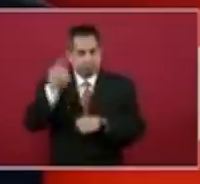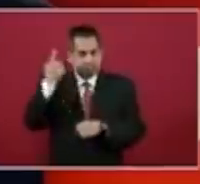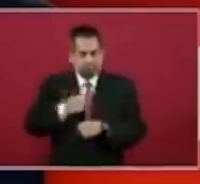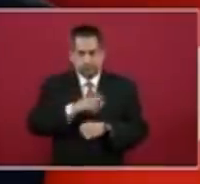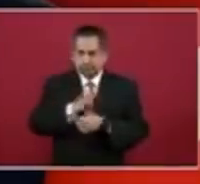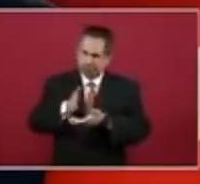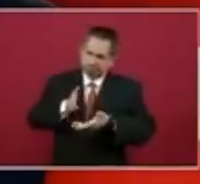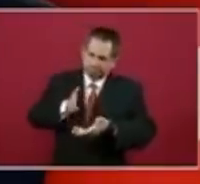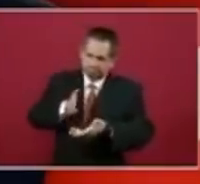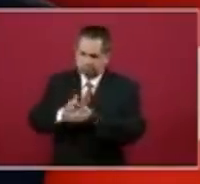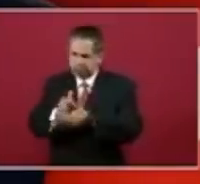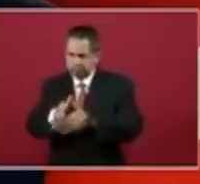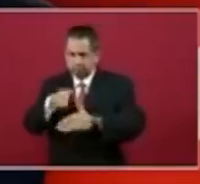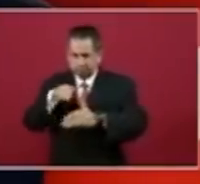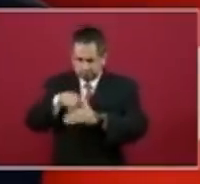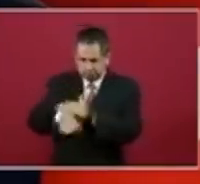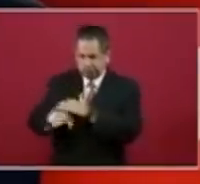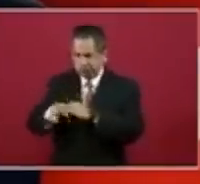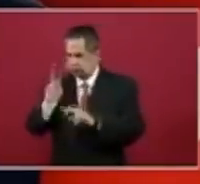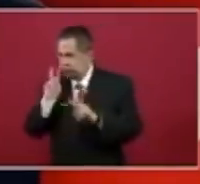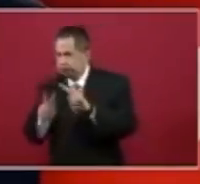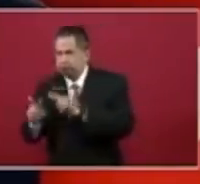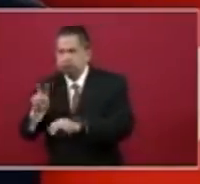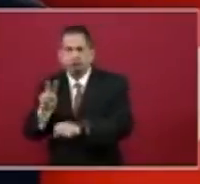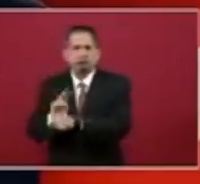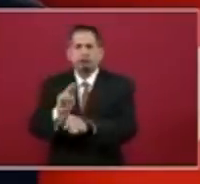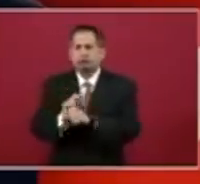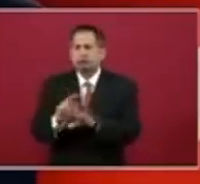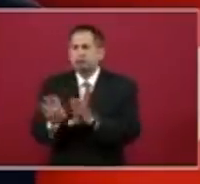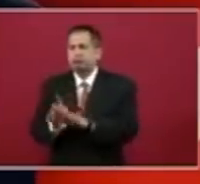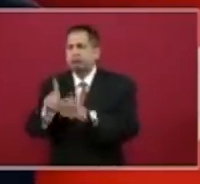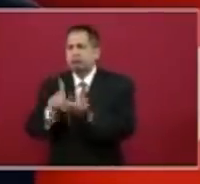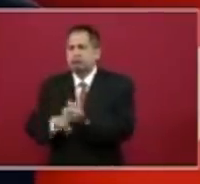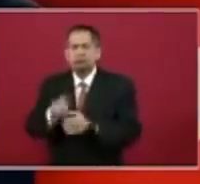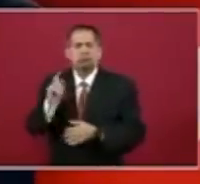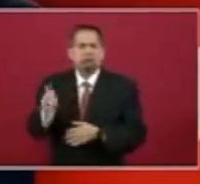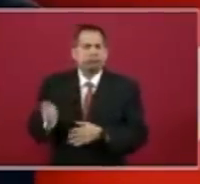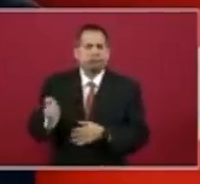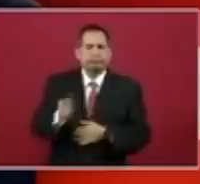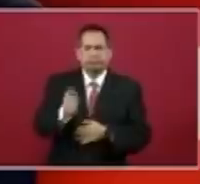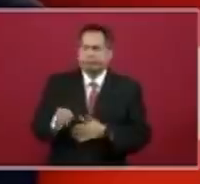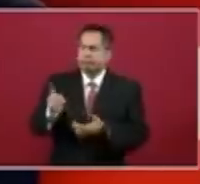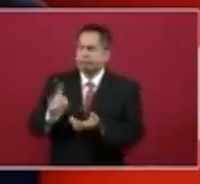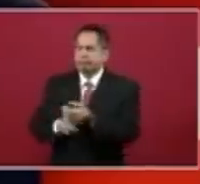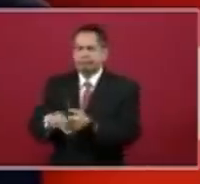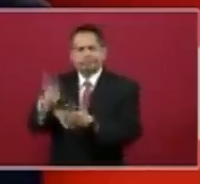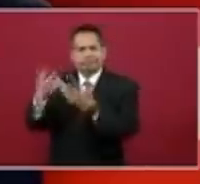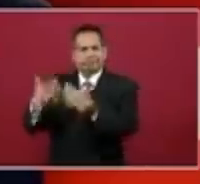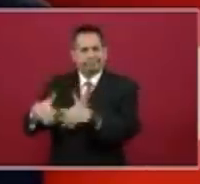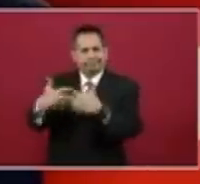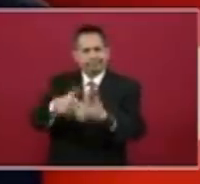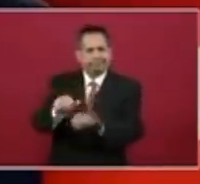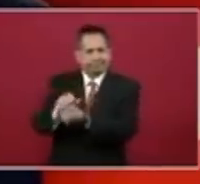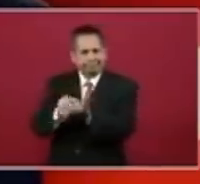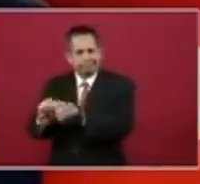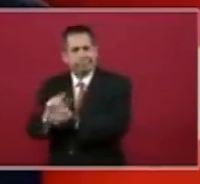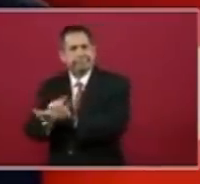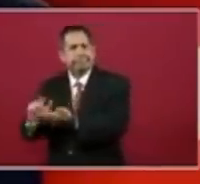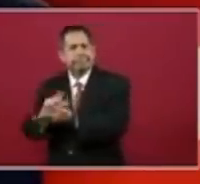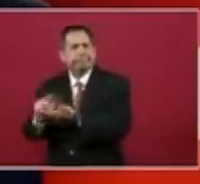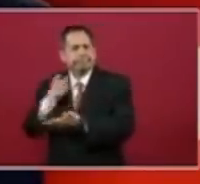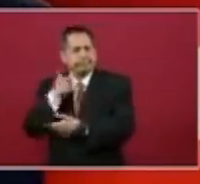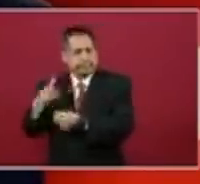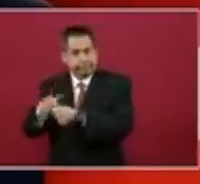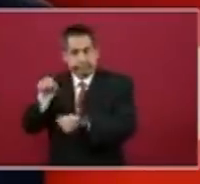era intervenir, entrar y verificar lo que se hacía en el interior de esas dos refinerías y en el interior de